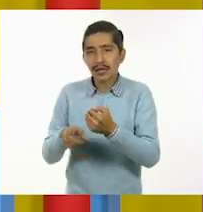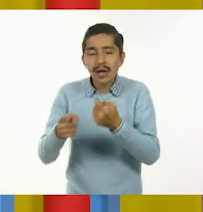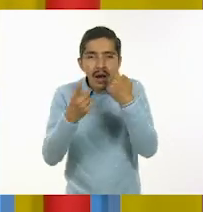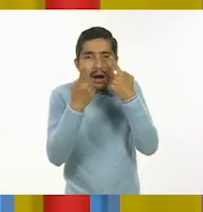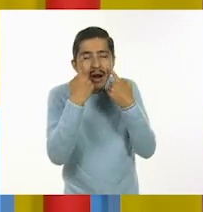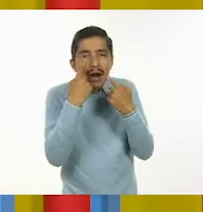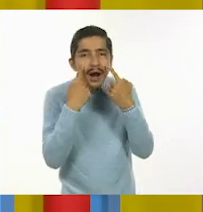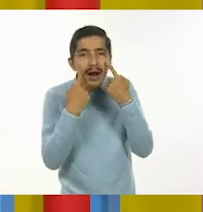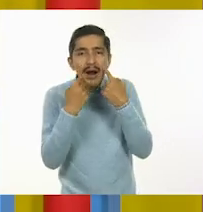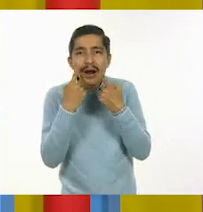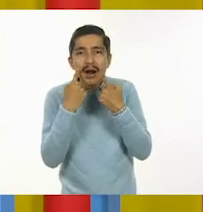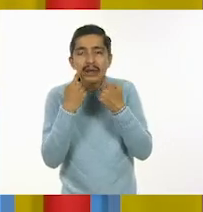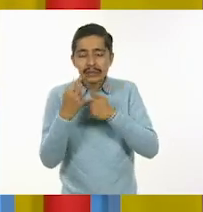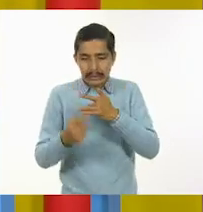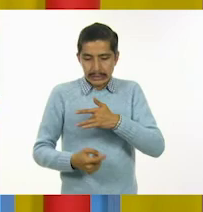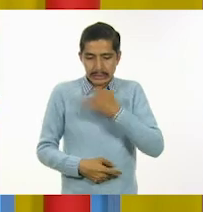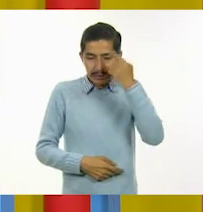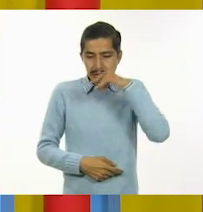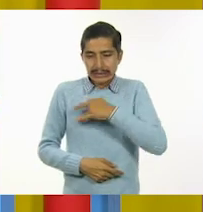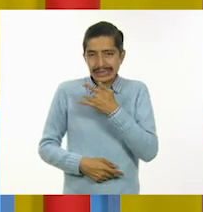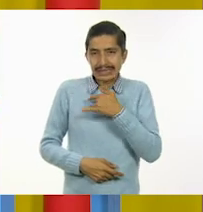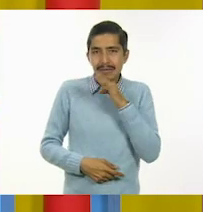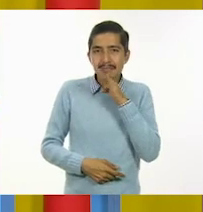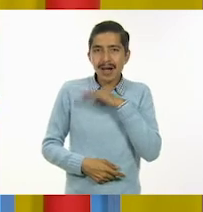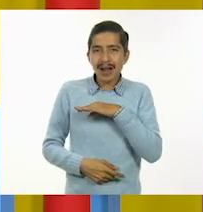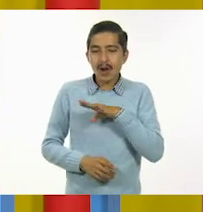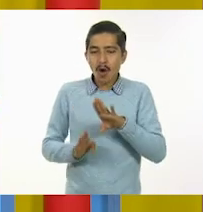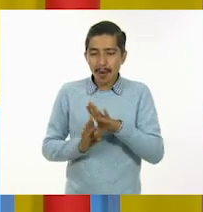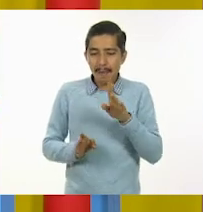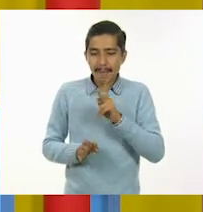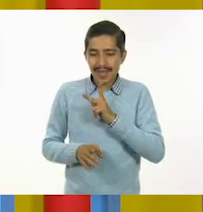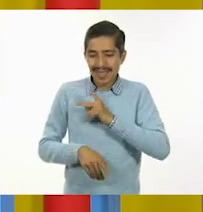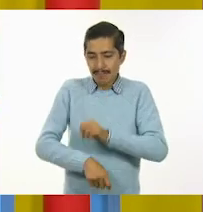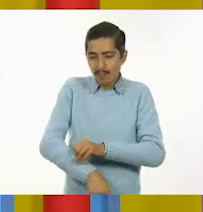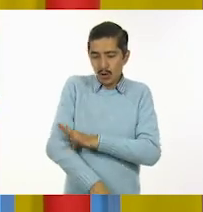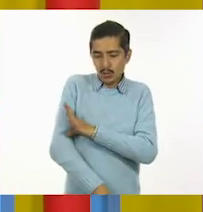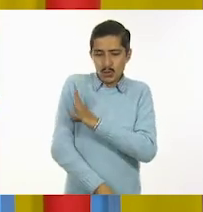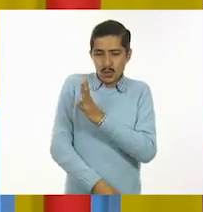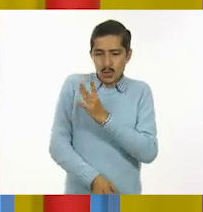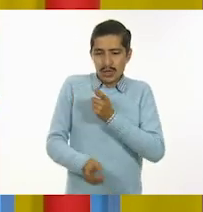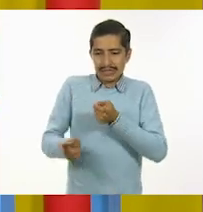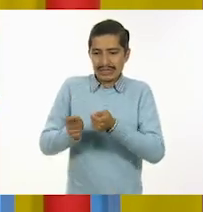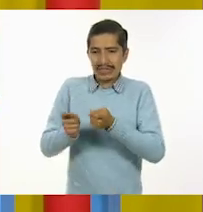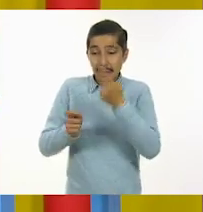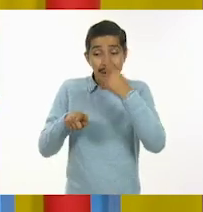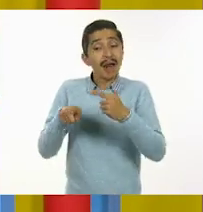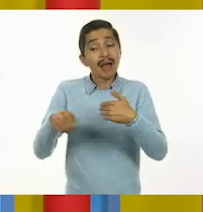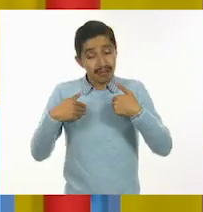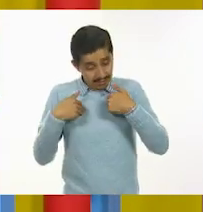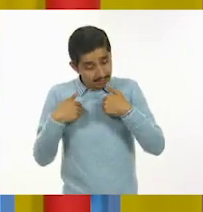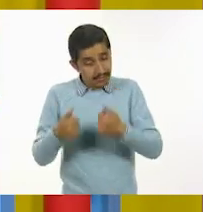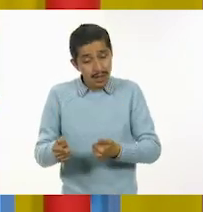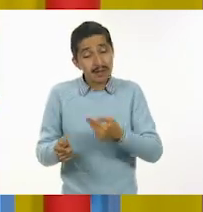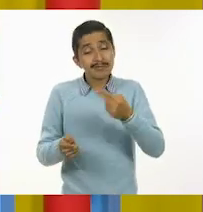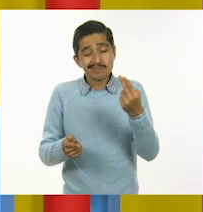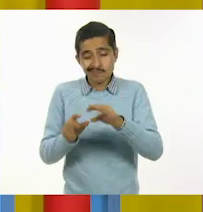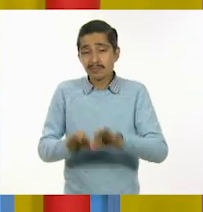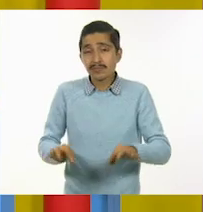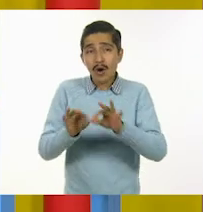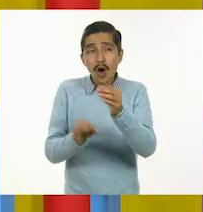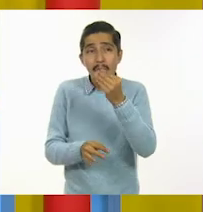me sentí tan mal porque no supe cómo regular mi emoción para que ella entendiera que es necesario comer con los